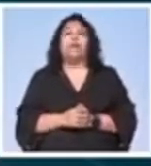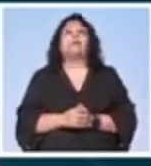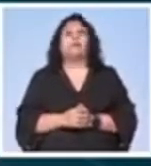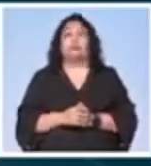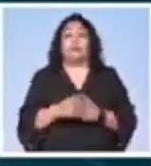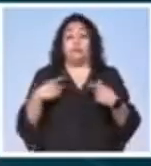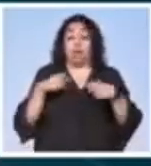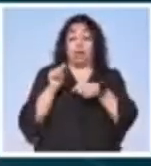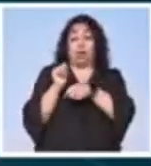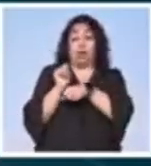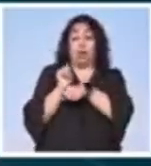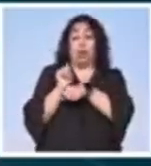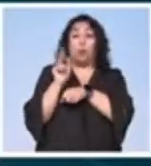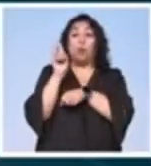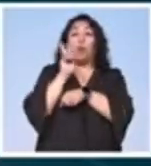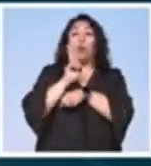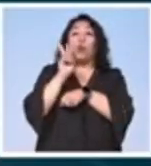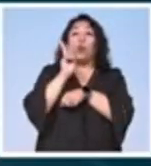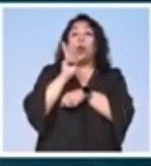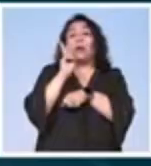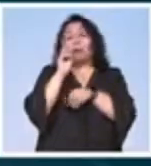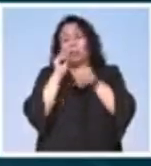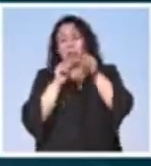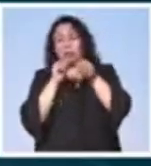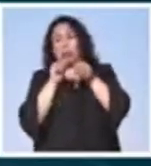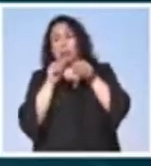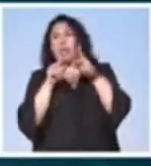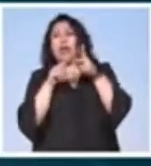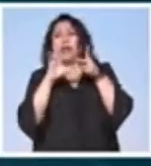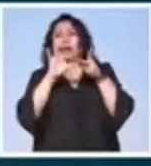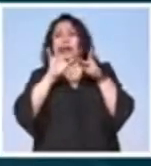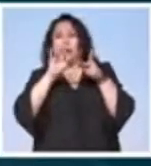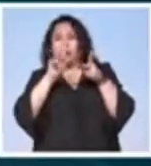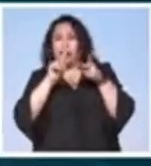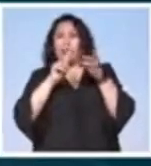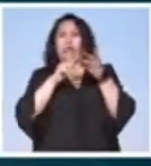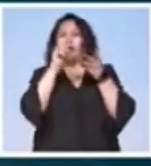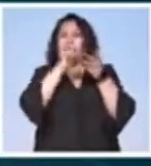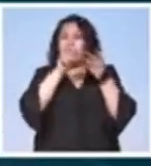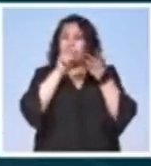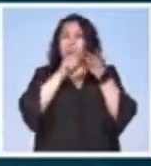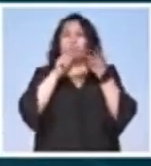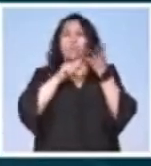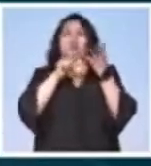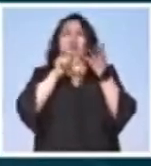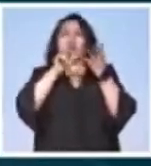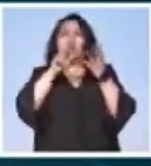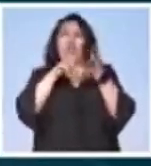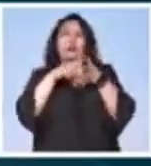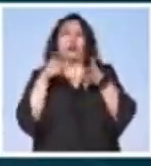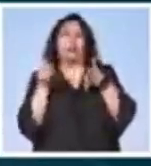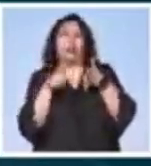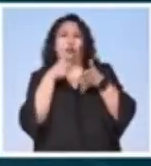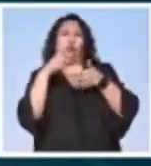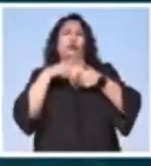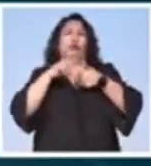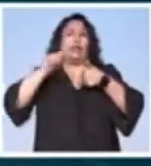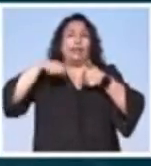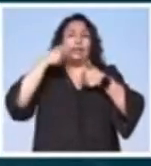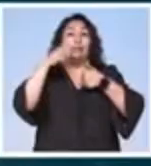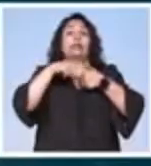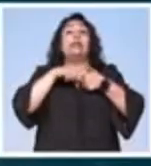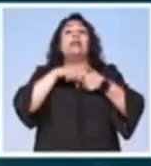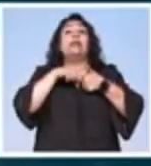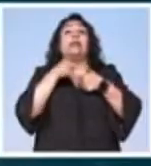Un artista experimental que transitó por el performance, el cabaret, por la escritura y el aforismo, por la música y por el cine,